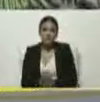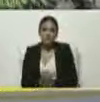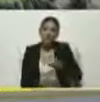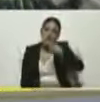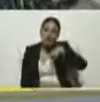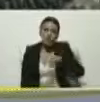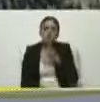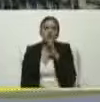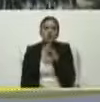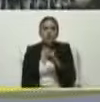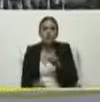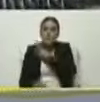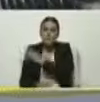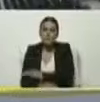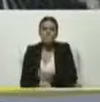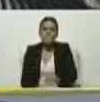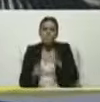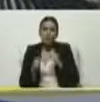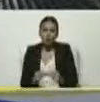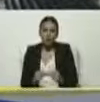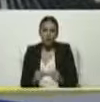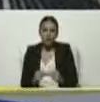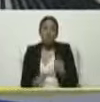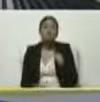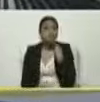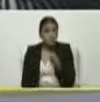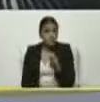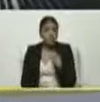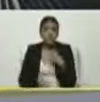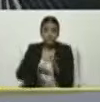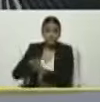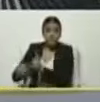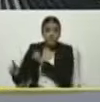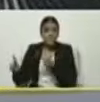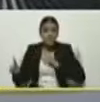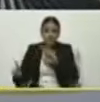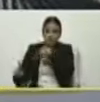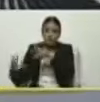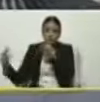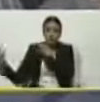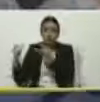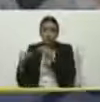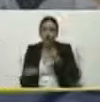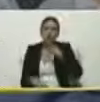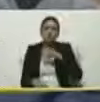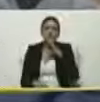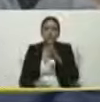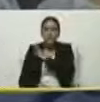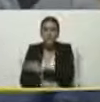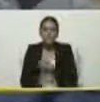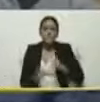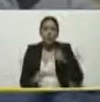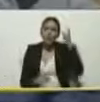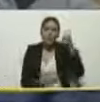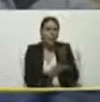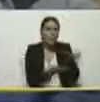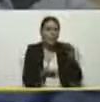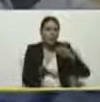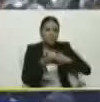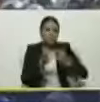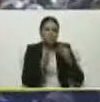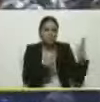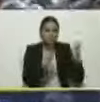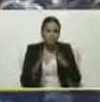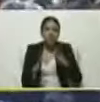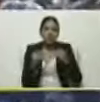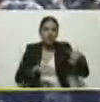Nosotros somos un poder, le dije, en privado. Somos el poder del pueblo, organizado en cada calle,